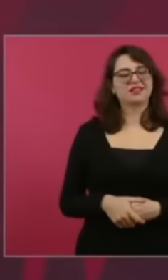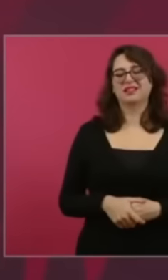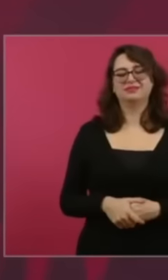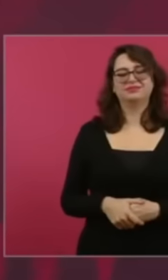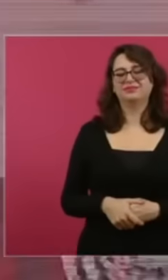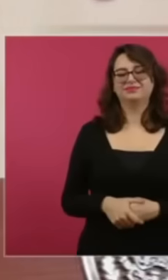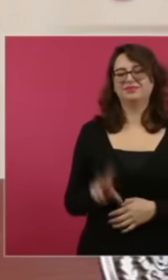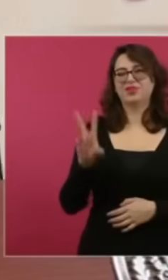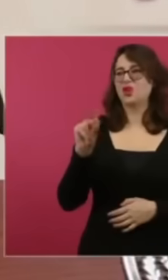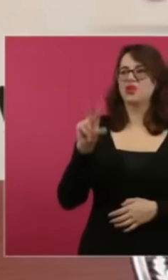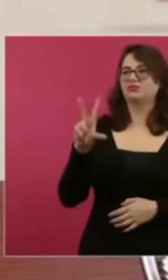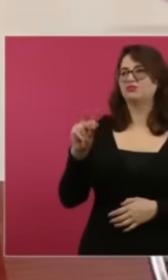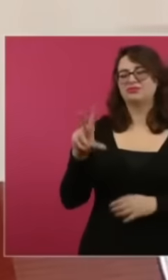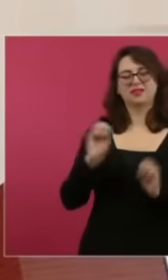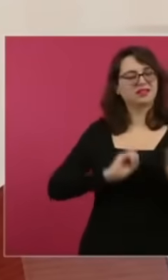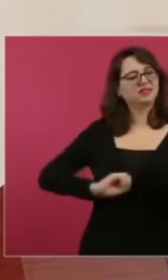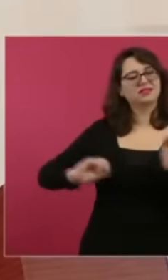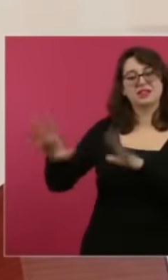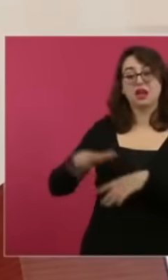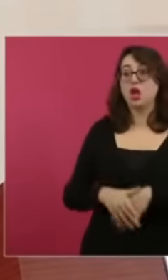en mártires